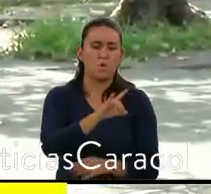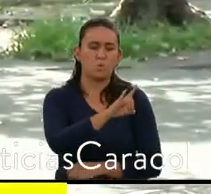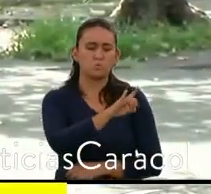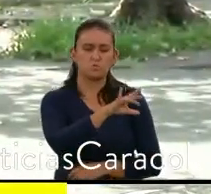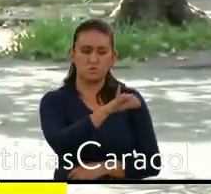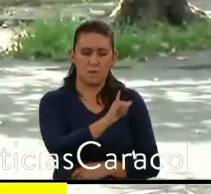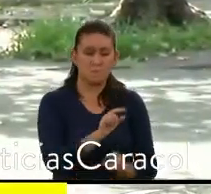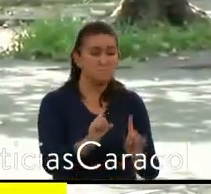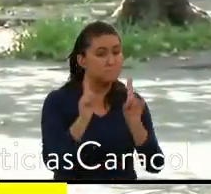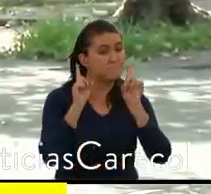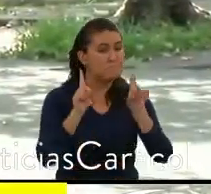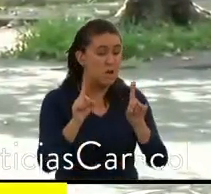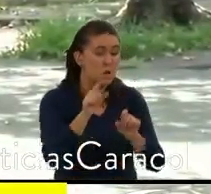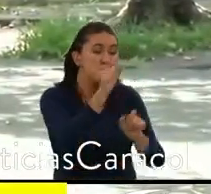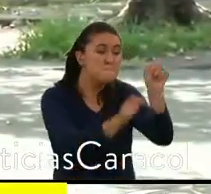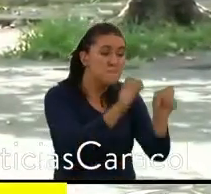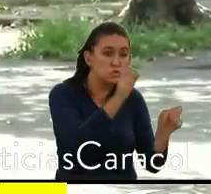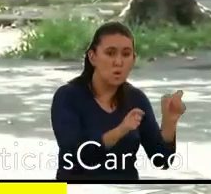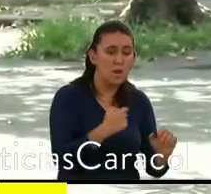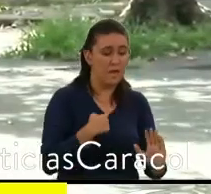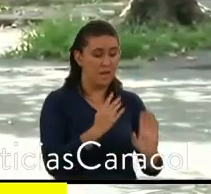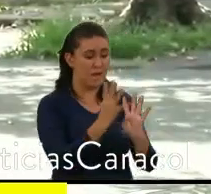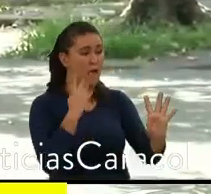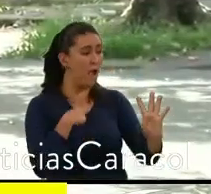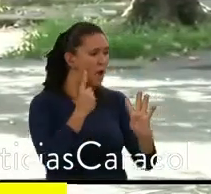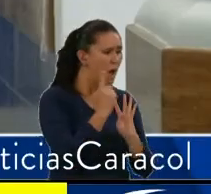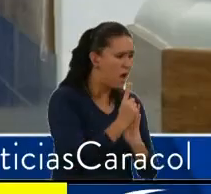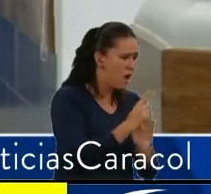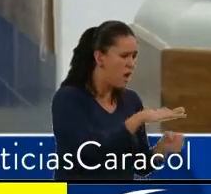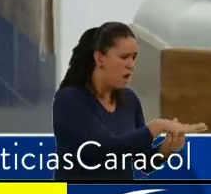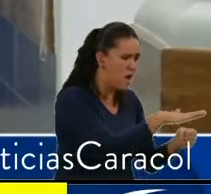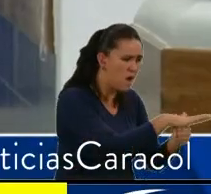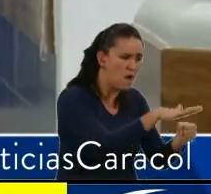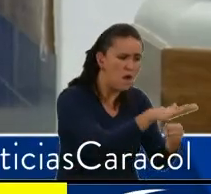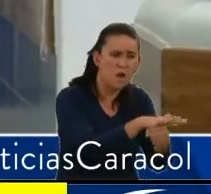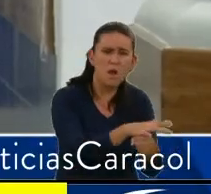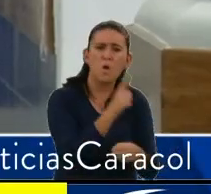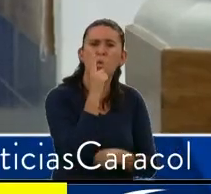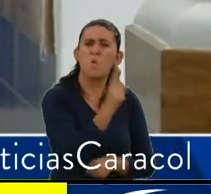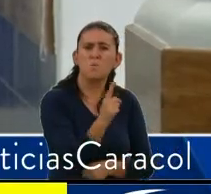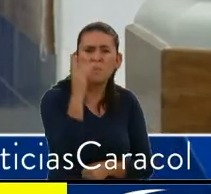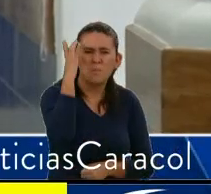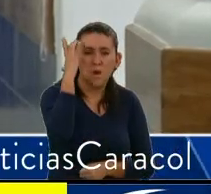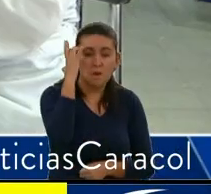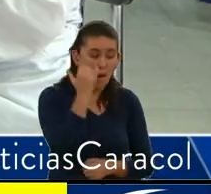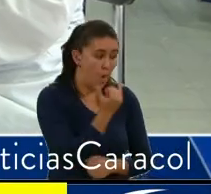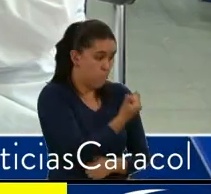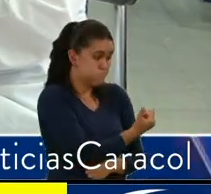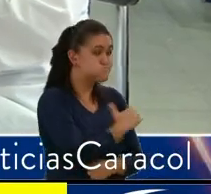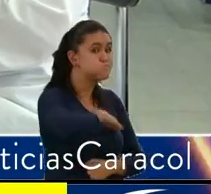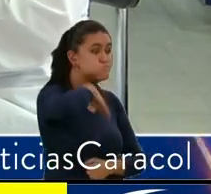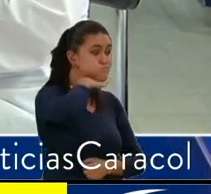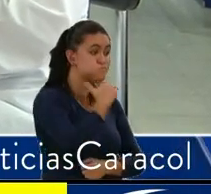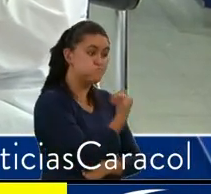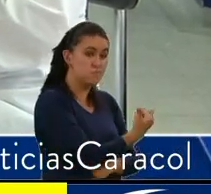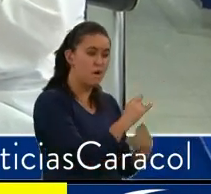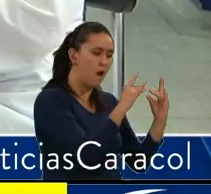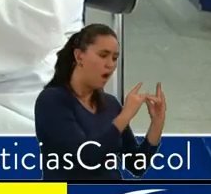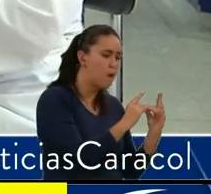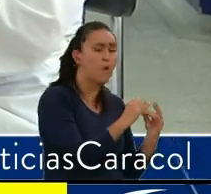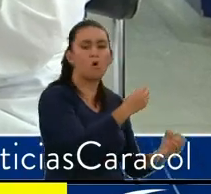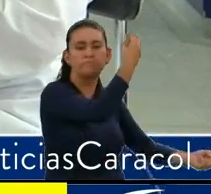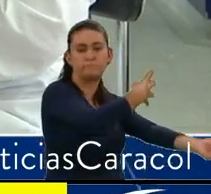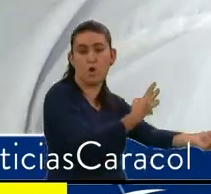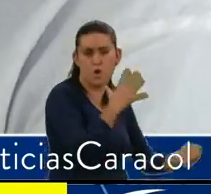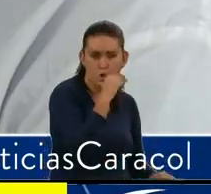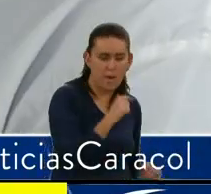embargo, las personas que no están pudiendo acceder a una de ellas es porque en los hospitales donde hay disponibilidad o no hay insumos médicos